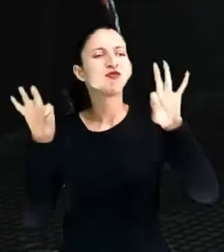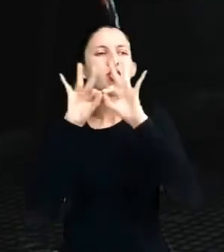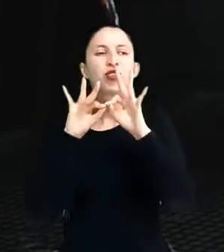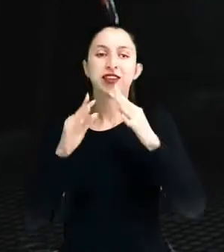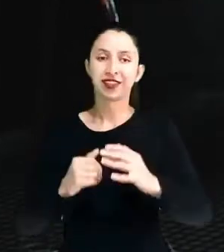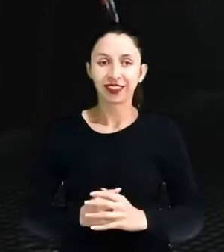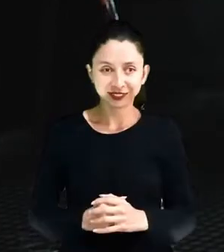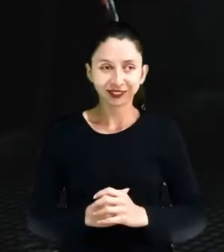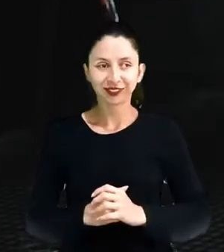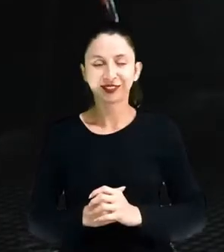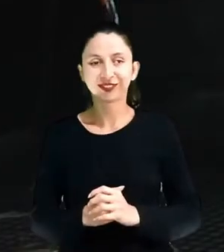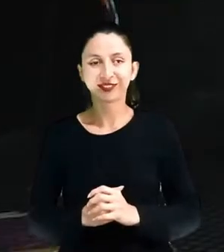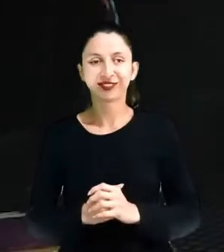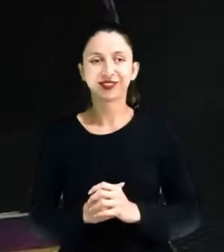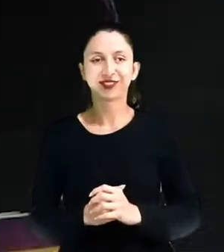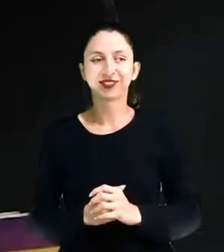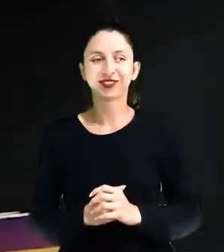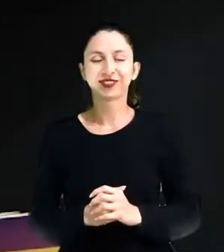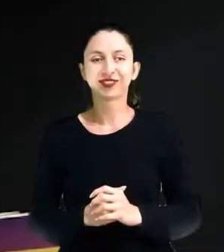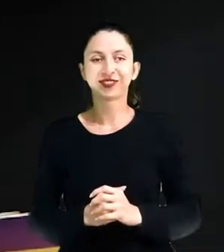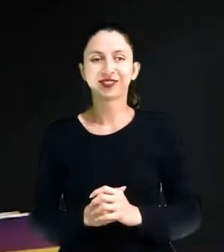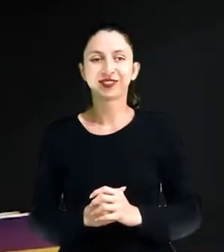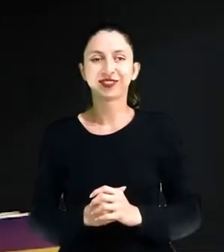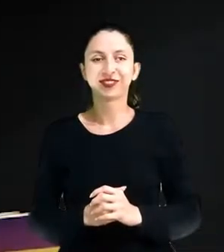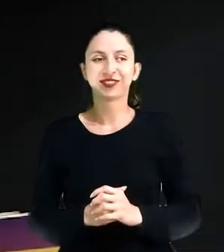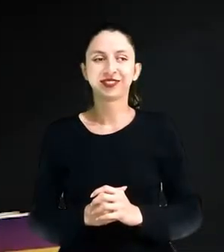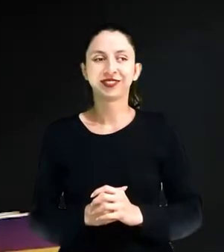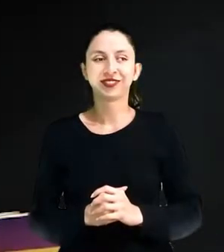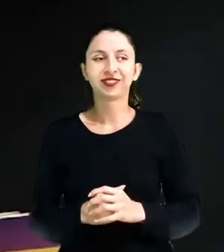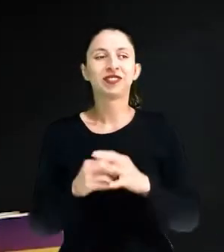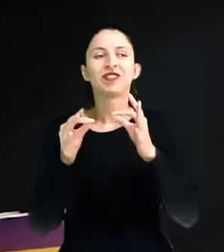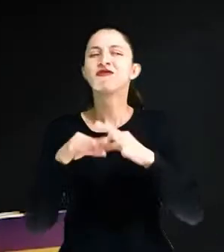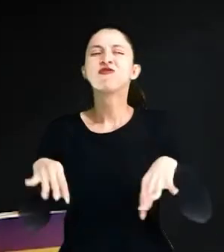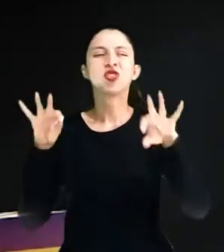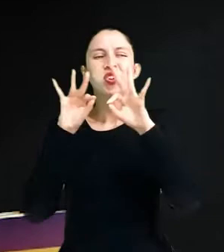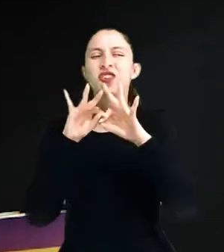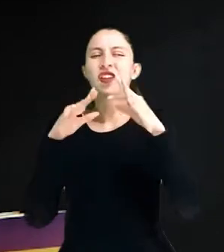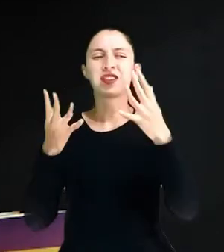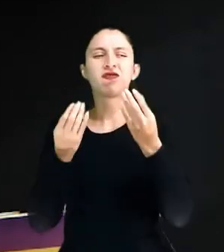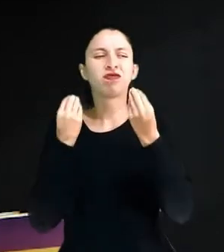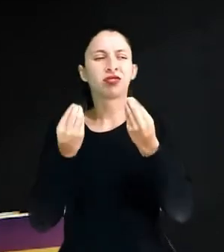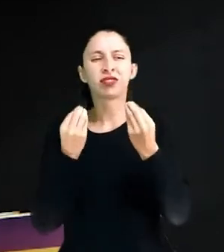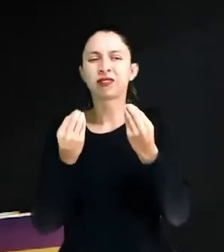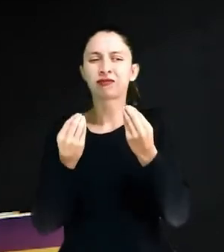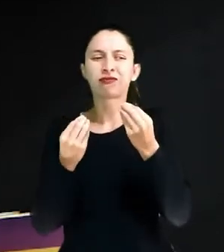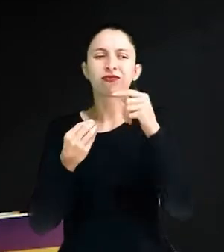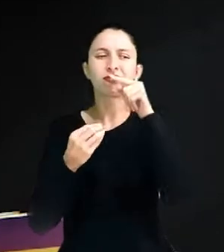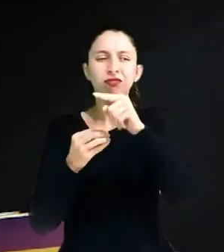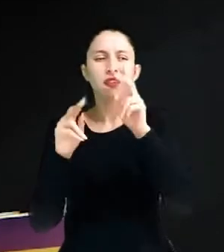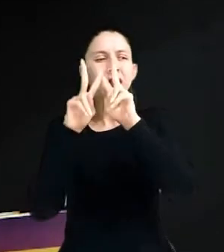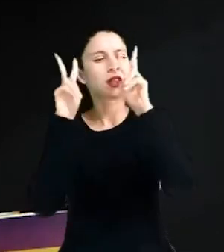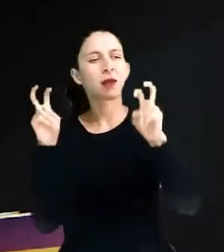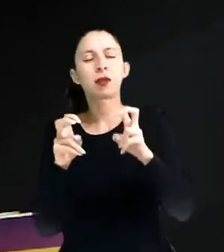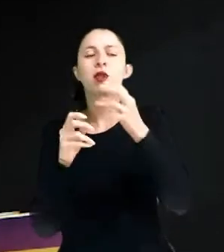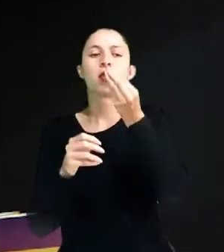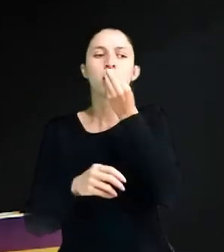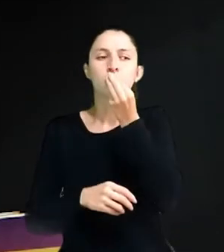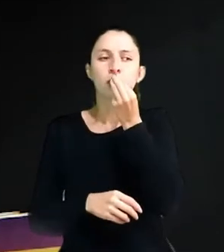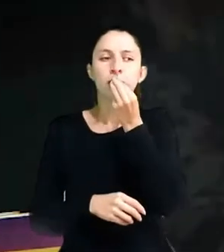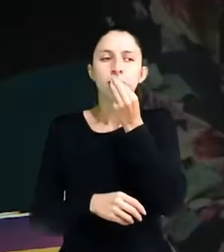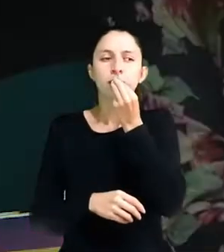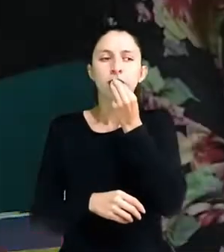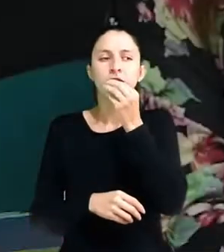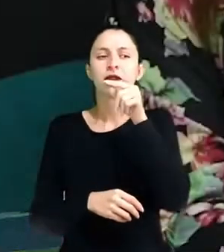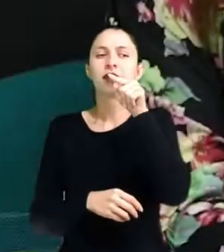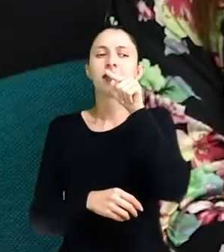importante que es la seguridad alimentaria, que muchas veces tal vez se puede asociar solamente a la parte nutricional o desde la producción, solamente